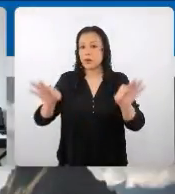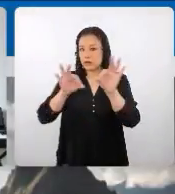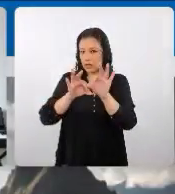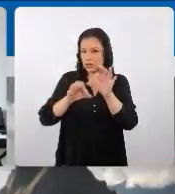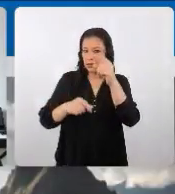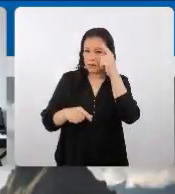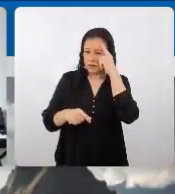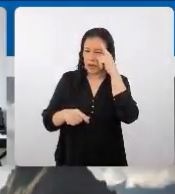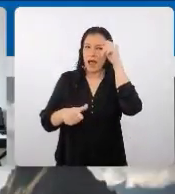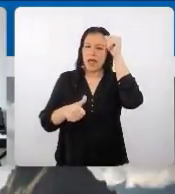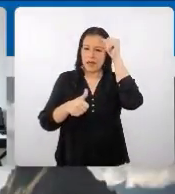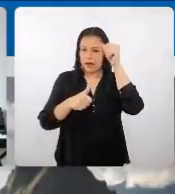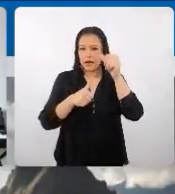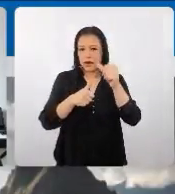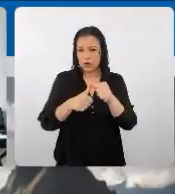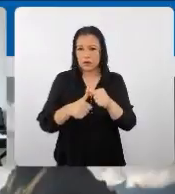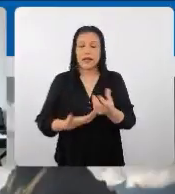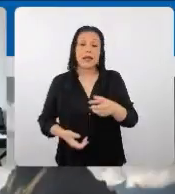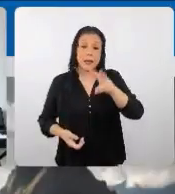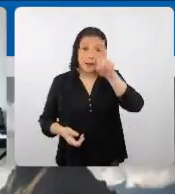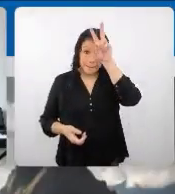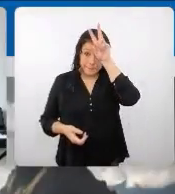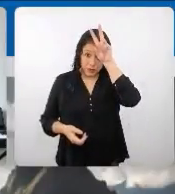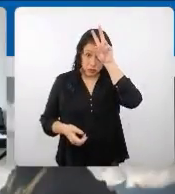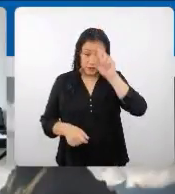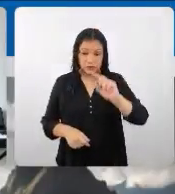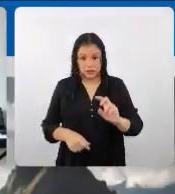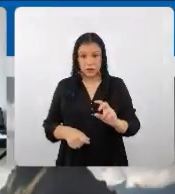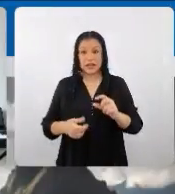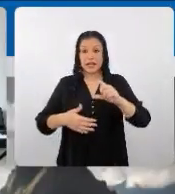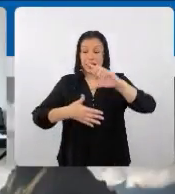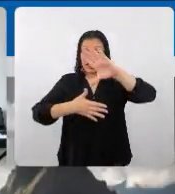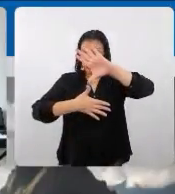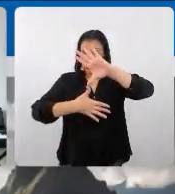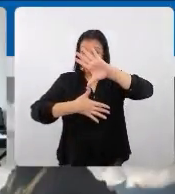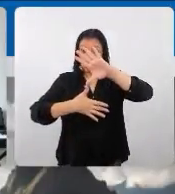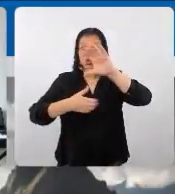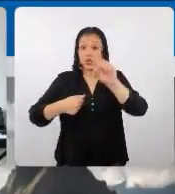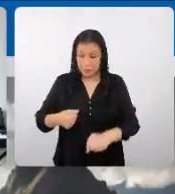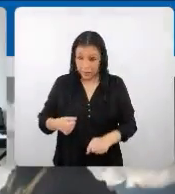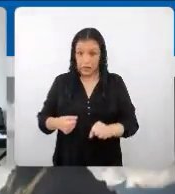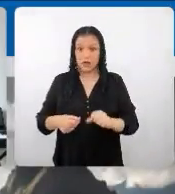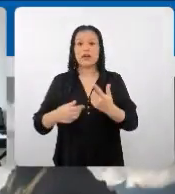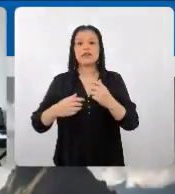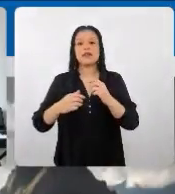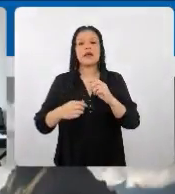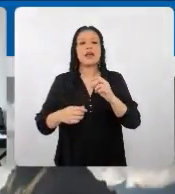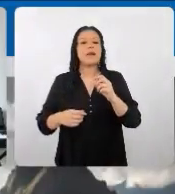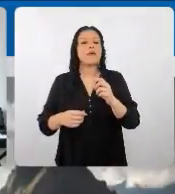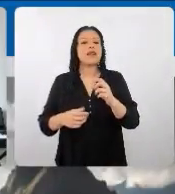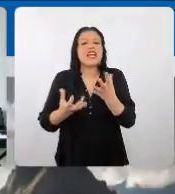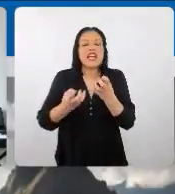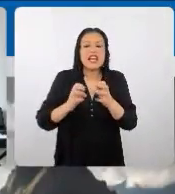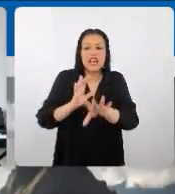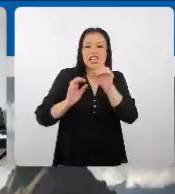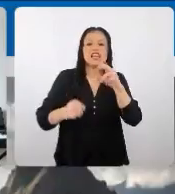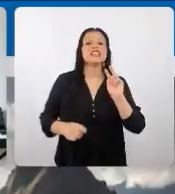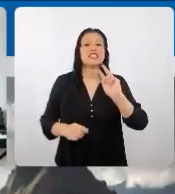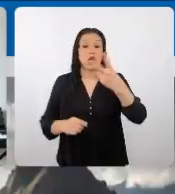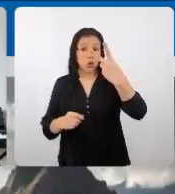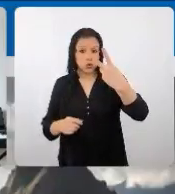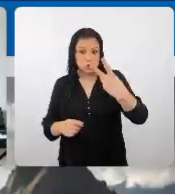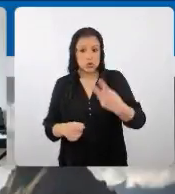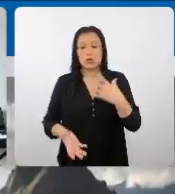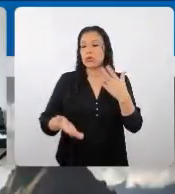considerar y recordar que Perú está siendo la segunda opción en Sudamérica, aún en pandemia y aún con todas las dificultades o